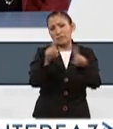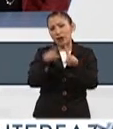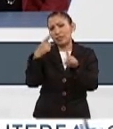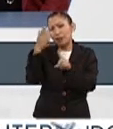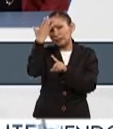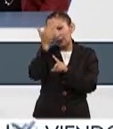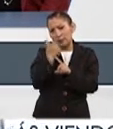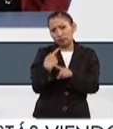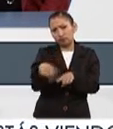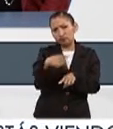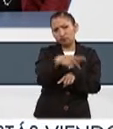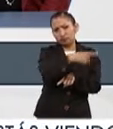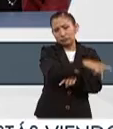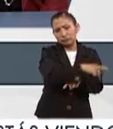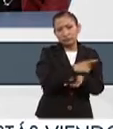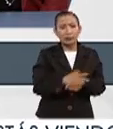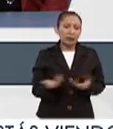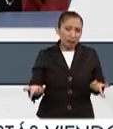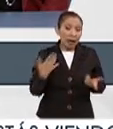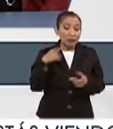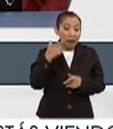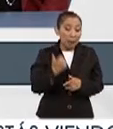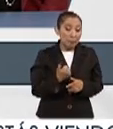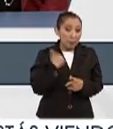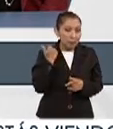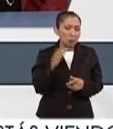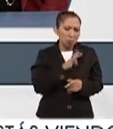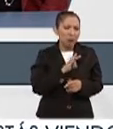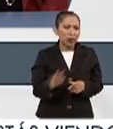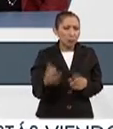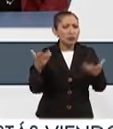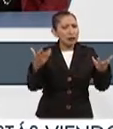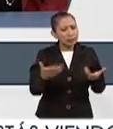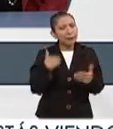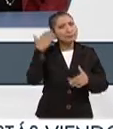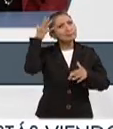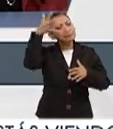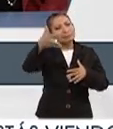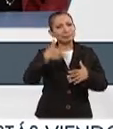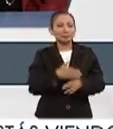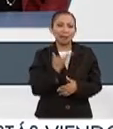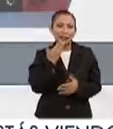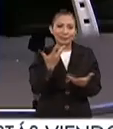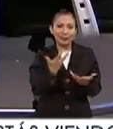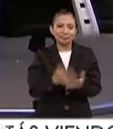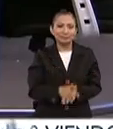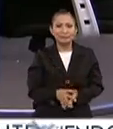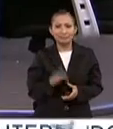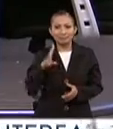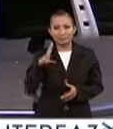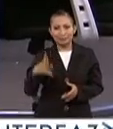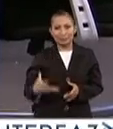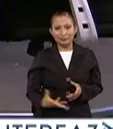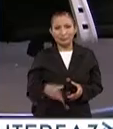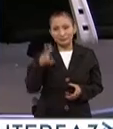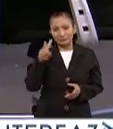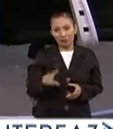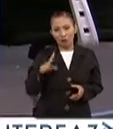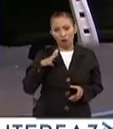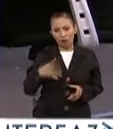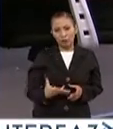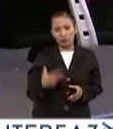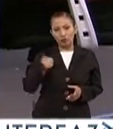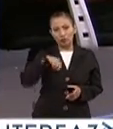diferentes talentos, diferentes capacidades y si las aprovechamos podemos lograr grandes cosas en el futuro. Pues un orgullo, sin duda alguna un